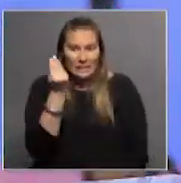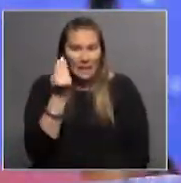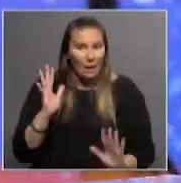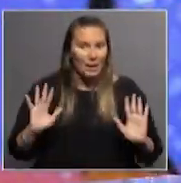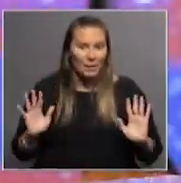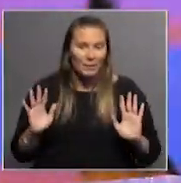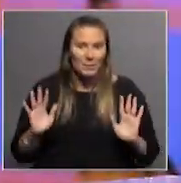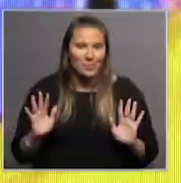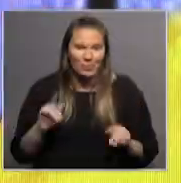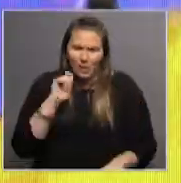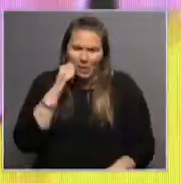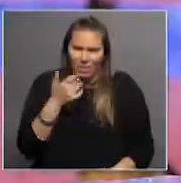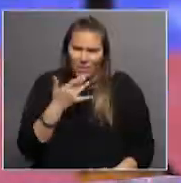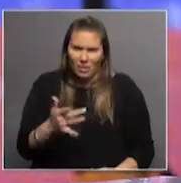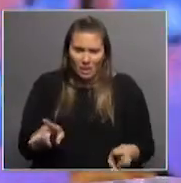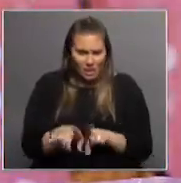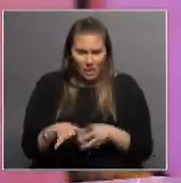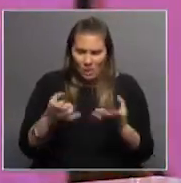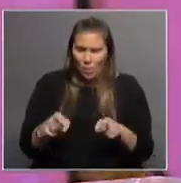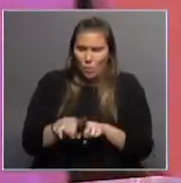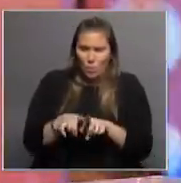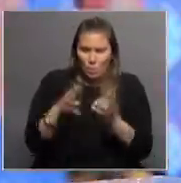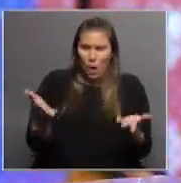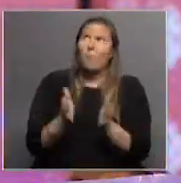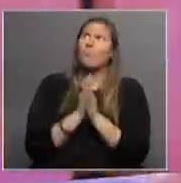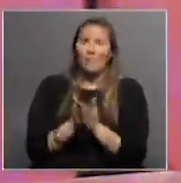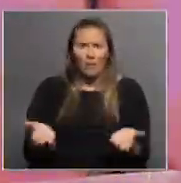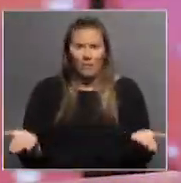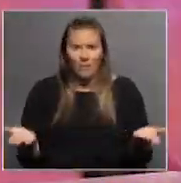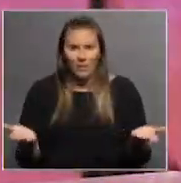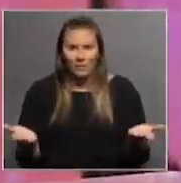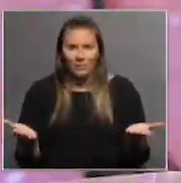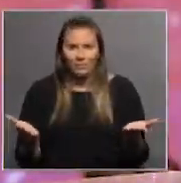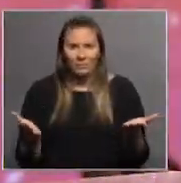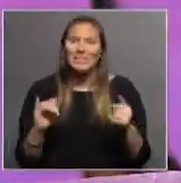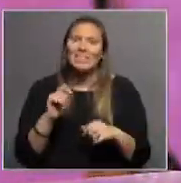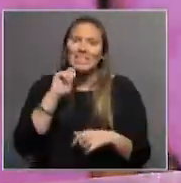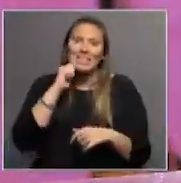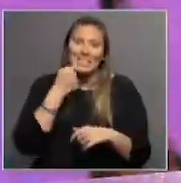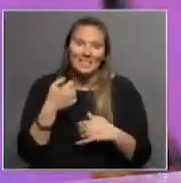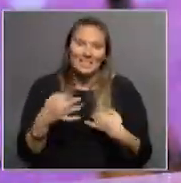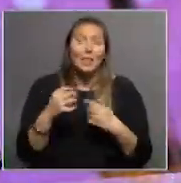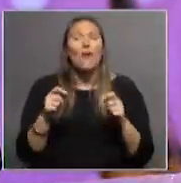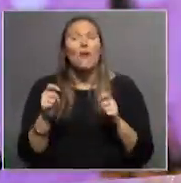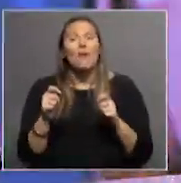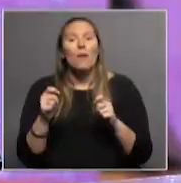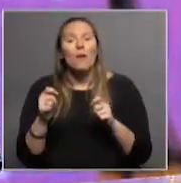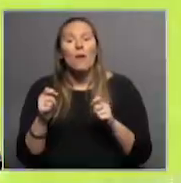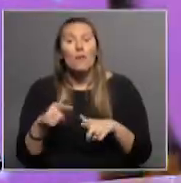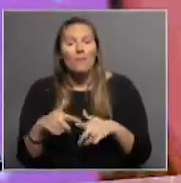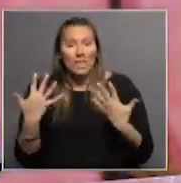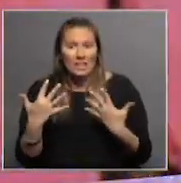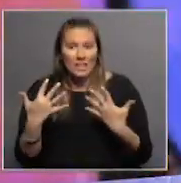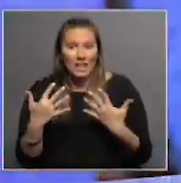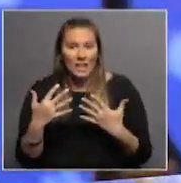que divino quiero ser como vos de lindo festejar el